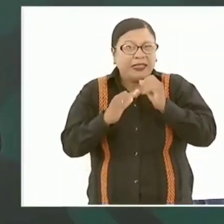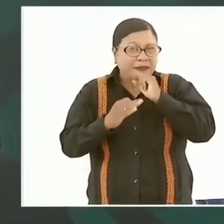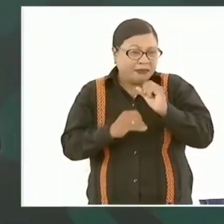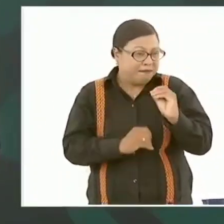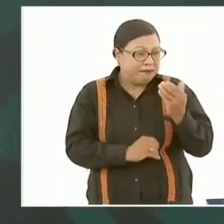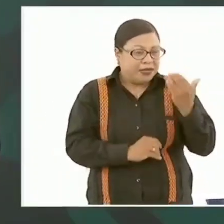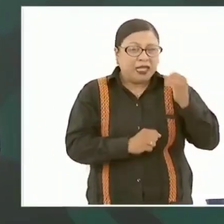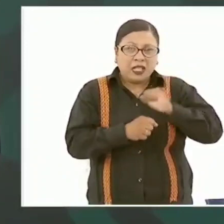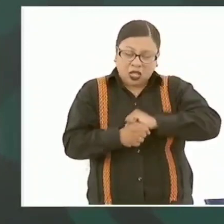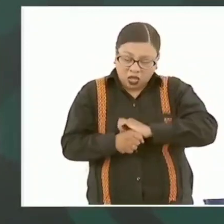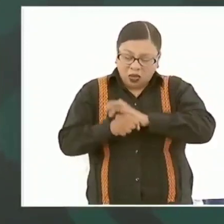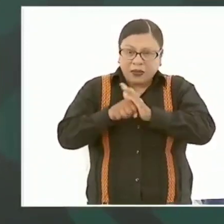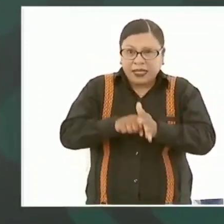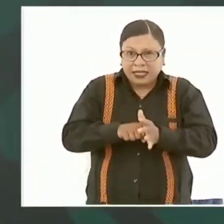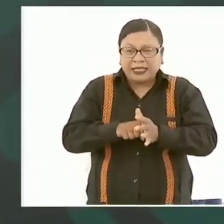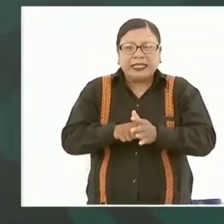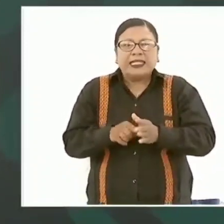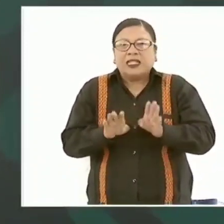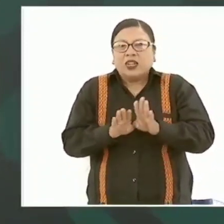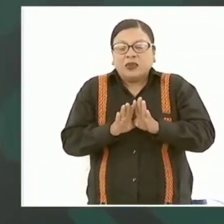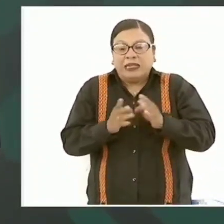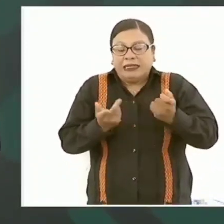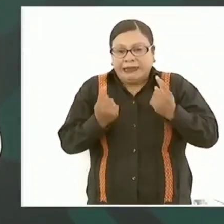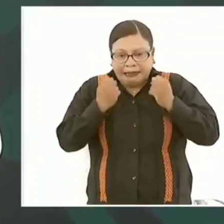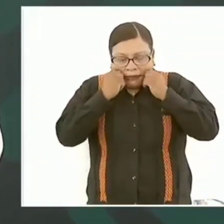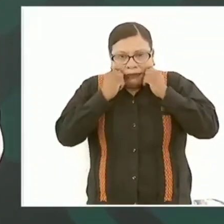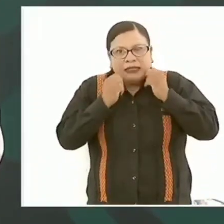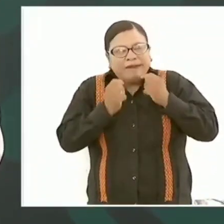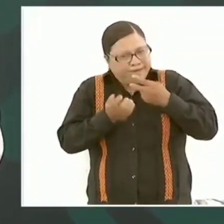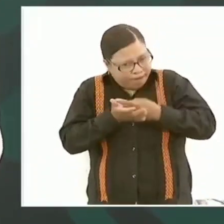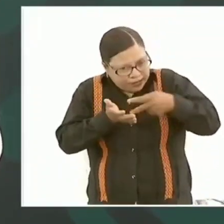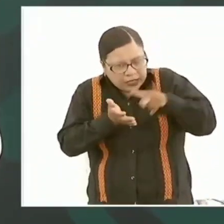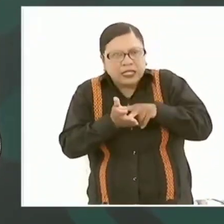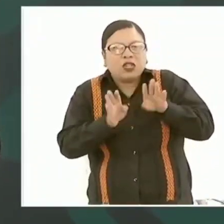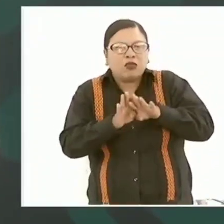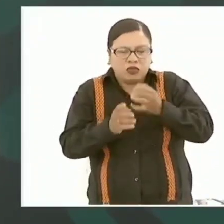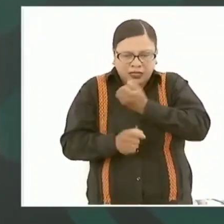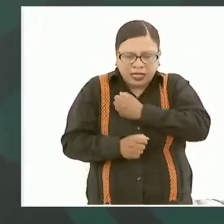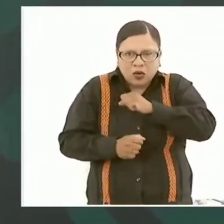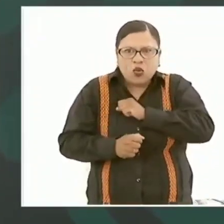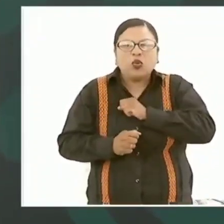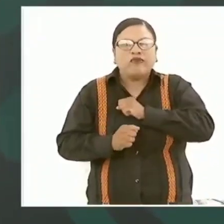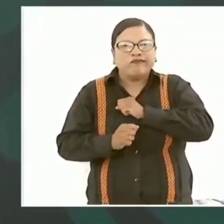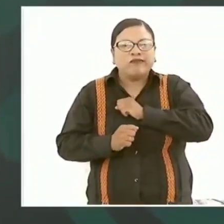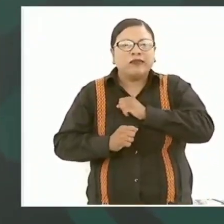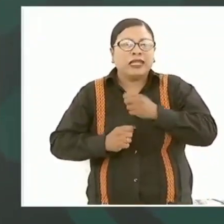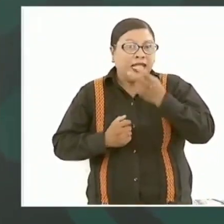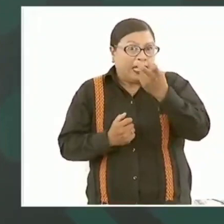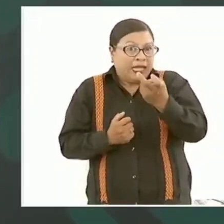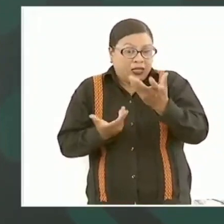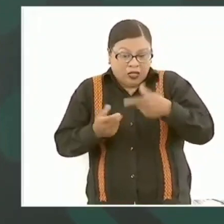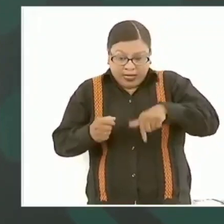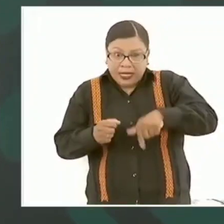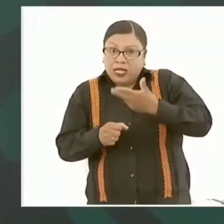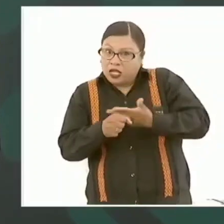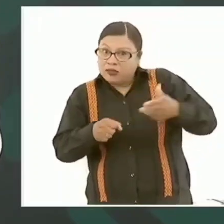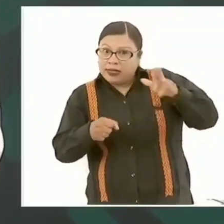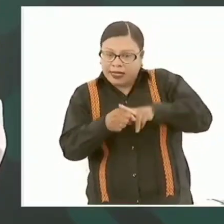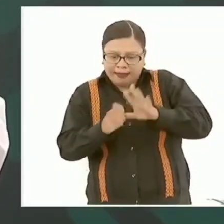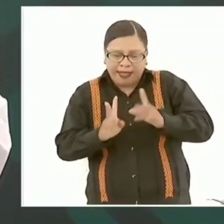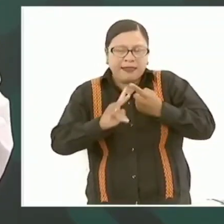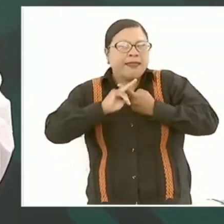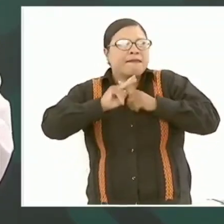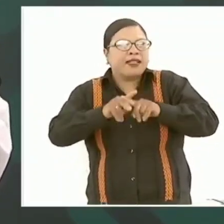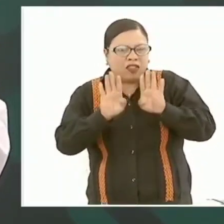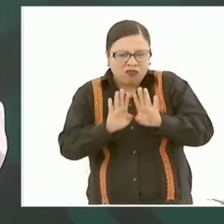COVID-19, que puso a prueba nuestra capacidad como personal de salud, sino también nuestro humanismo como personas, al grado que este hospital, que hoy inicia una